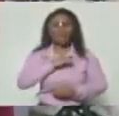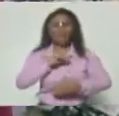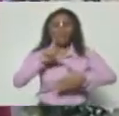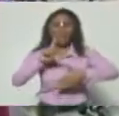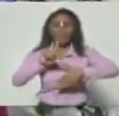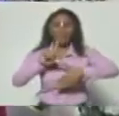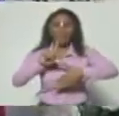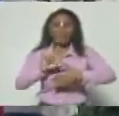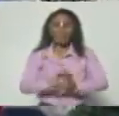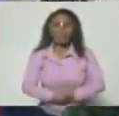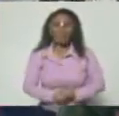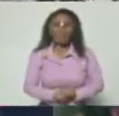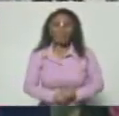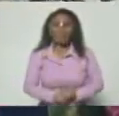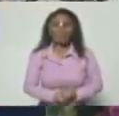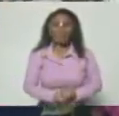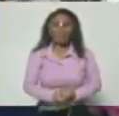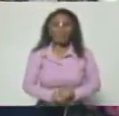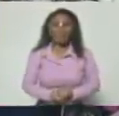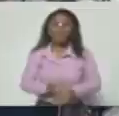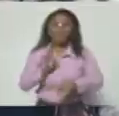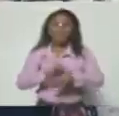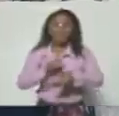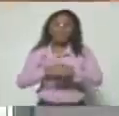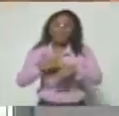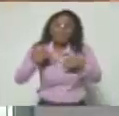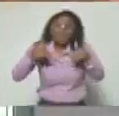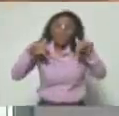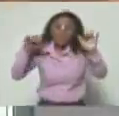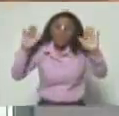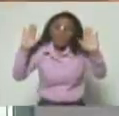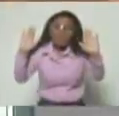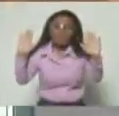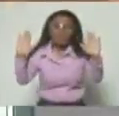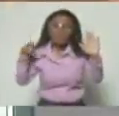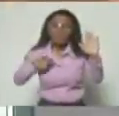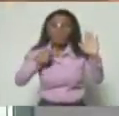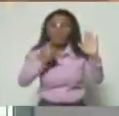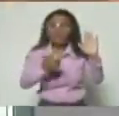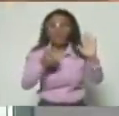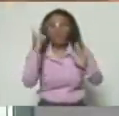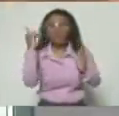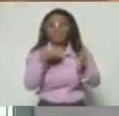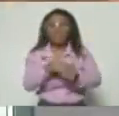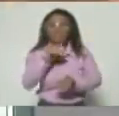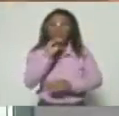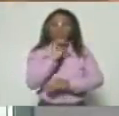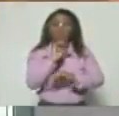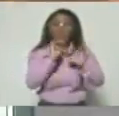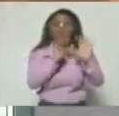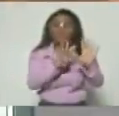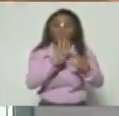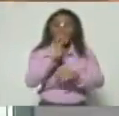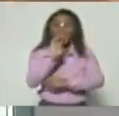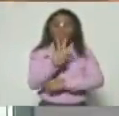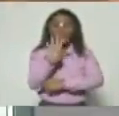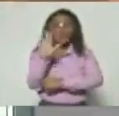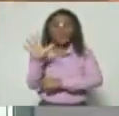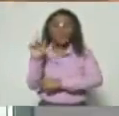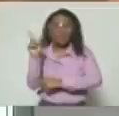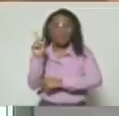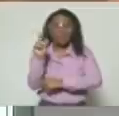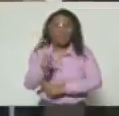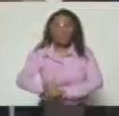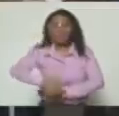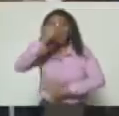latinoamericanos, y por supuesto, como ya lo he dicho, a partir de 1945 arreció esa